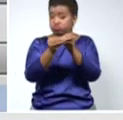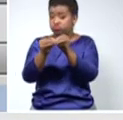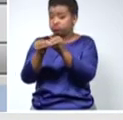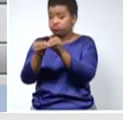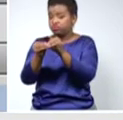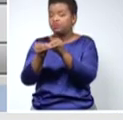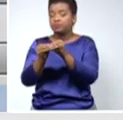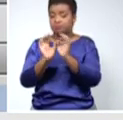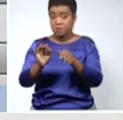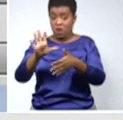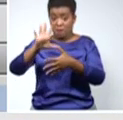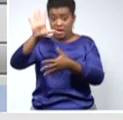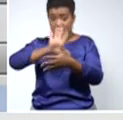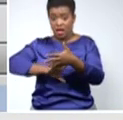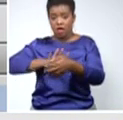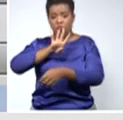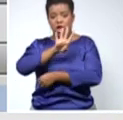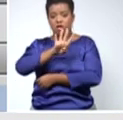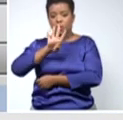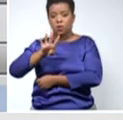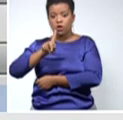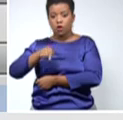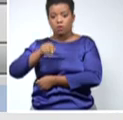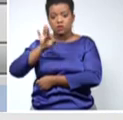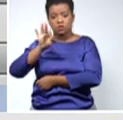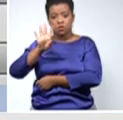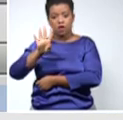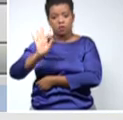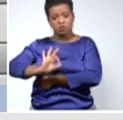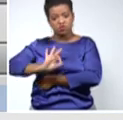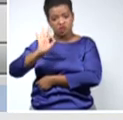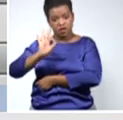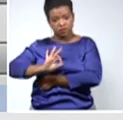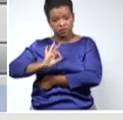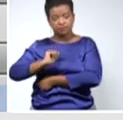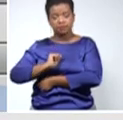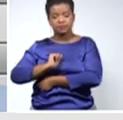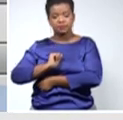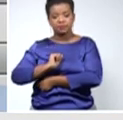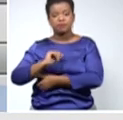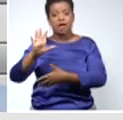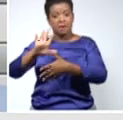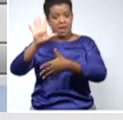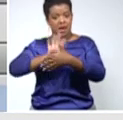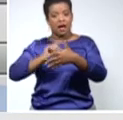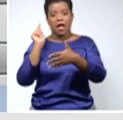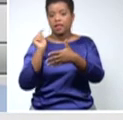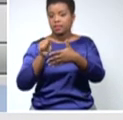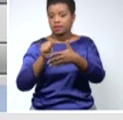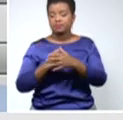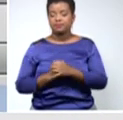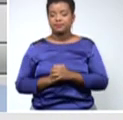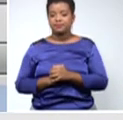44,84% de todos los casos del mundo se concentran aquí. Estamos hablando de